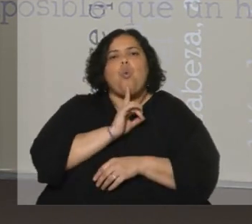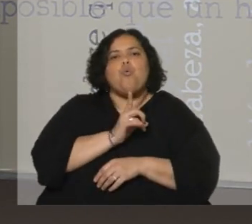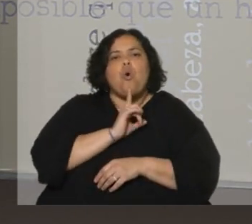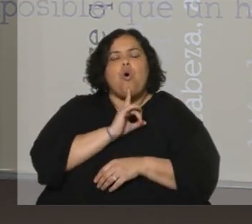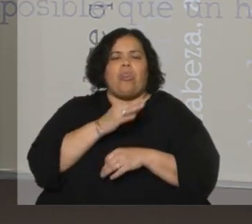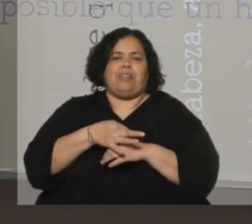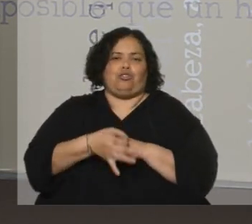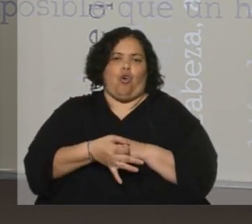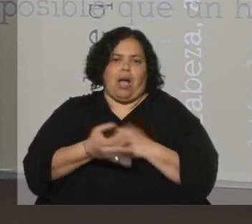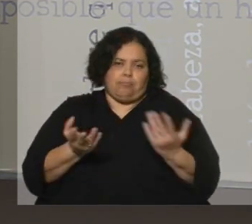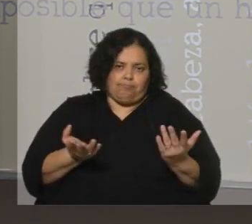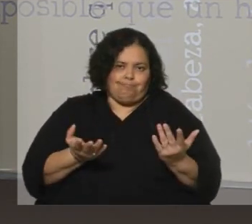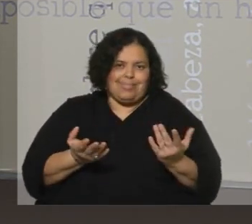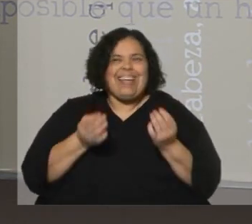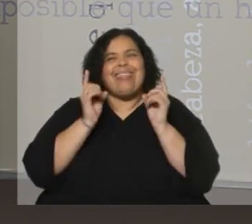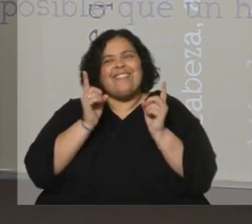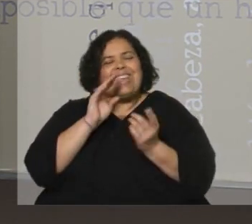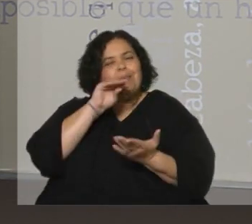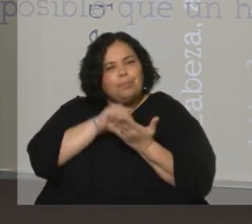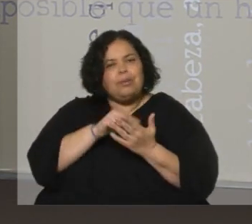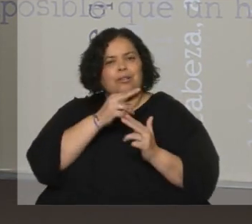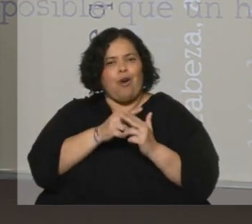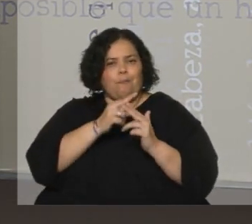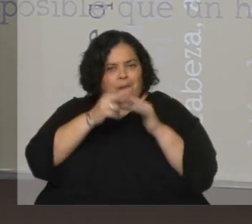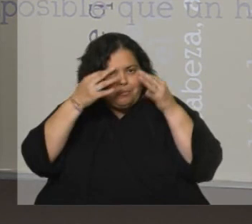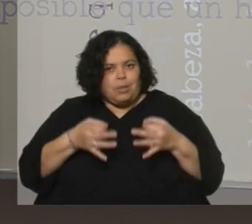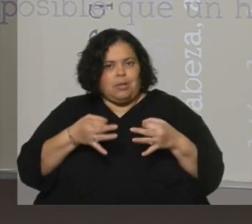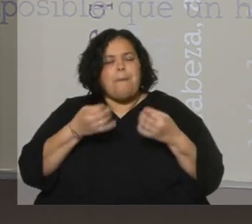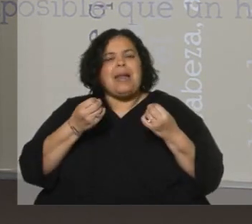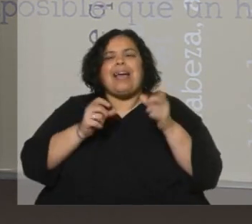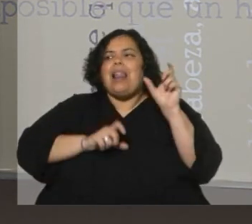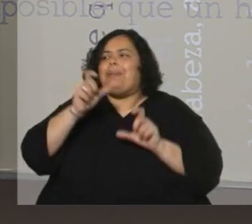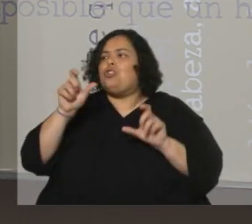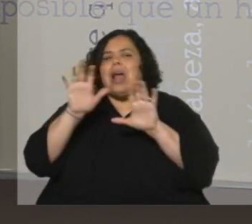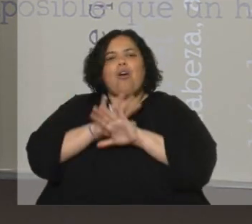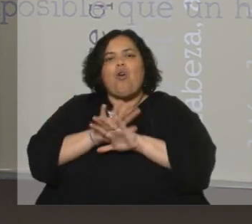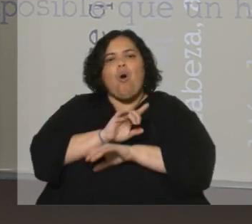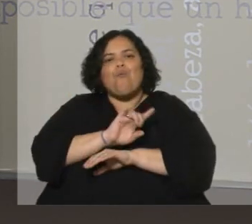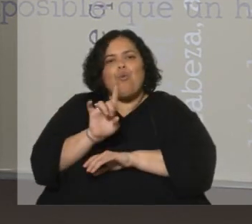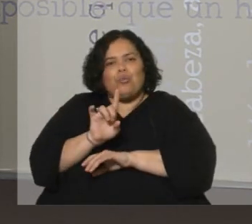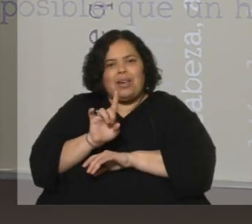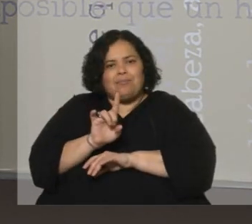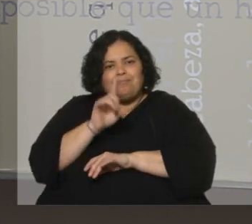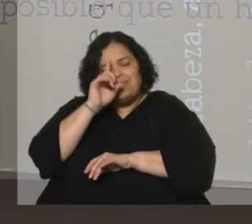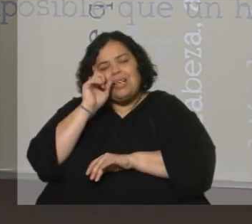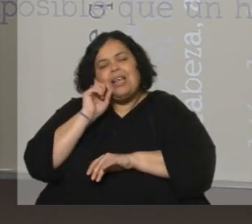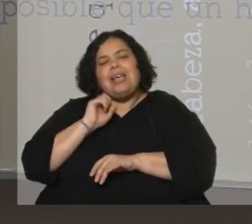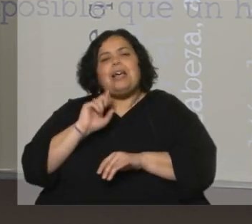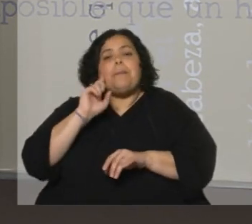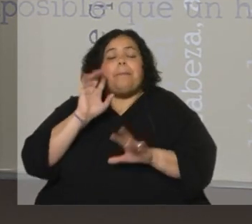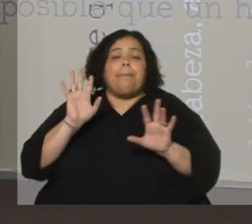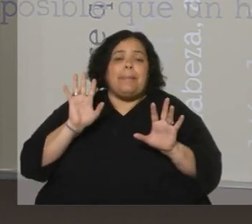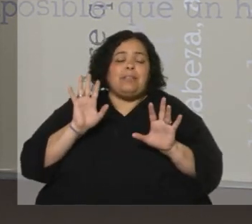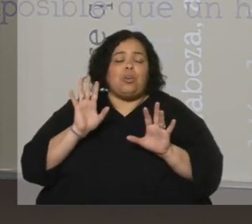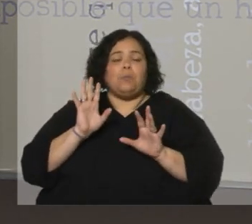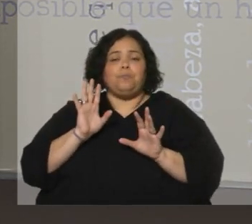concentrado bueno que las cosas lleven su nombre me parece lo más sano para que la gente no se confunda no yo creo que ha pasado que que que